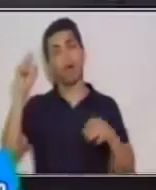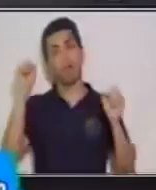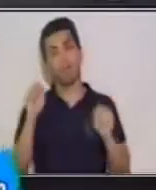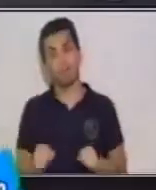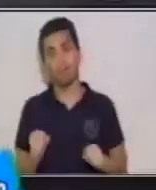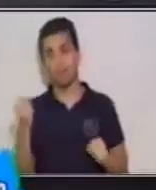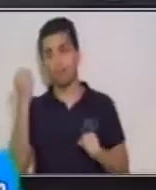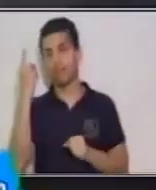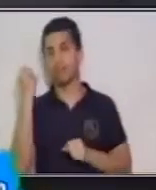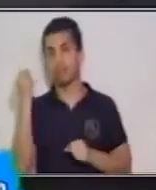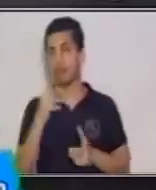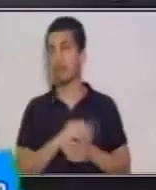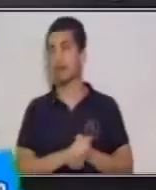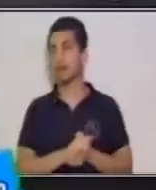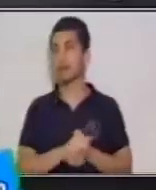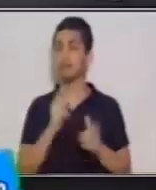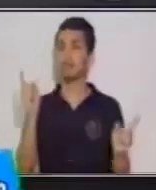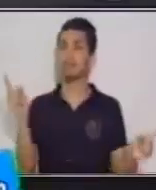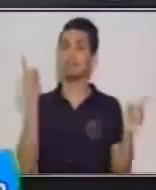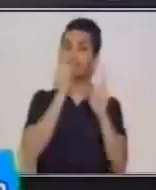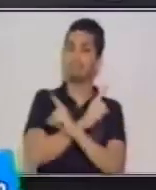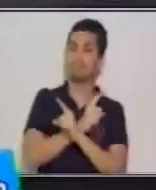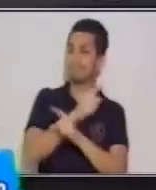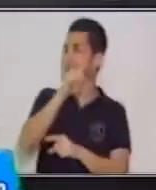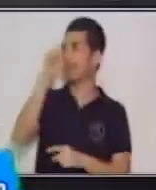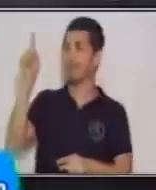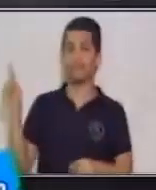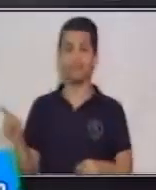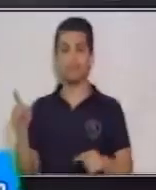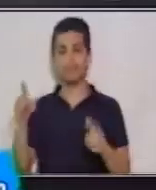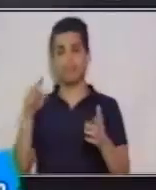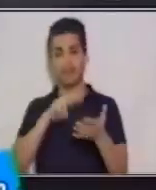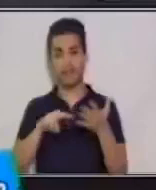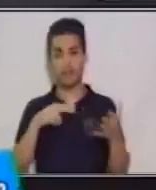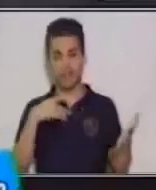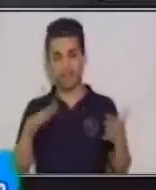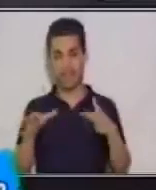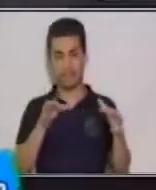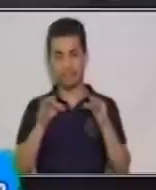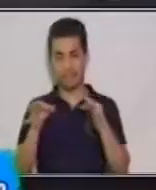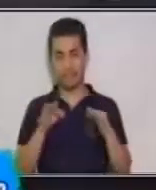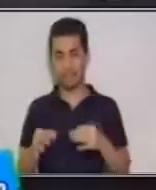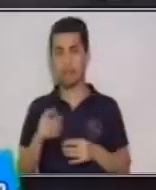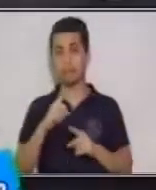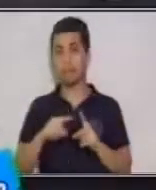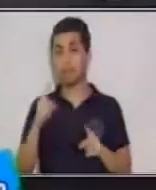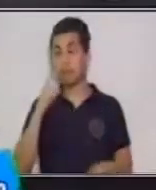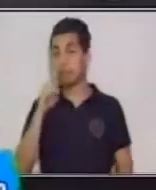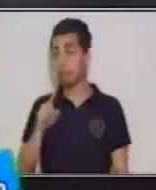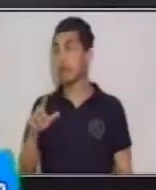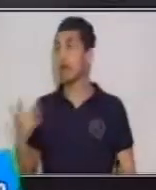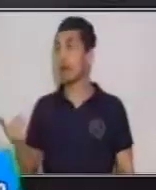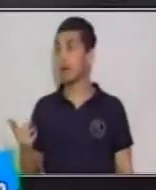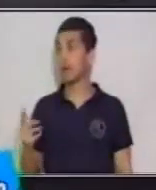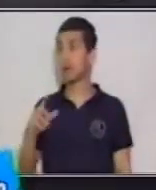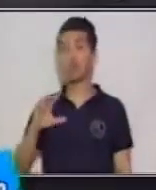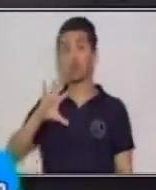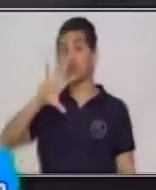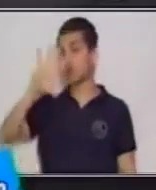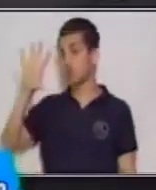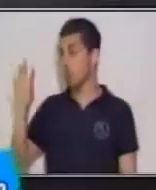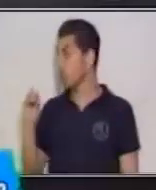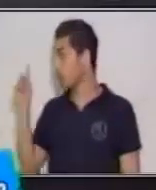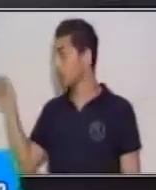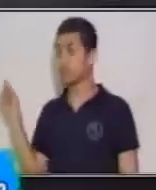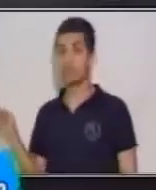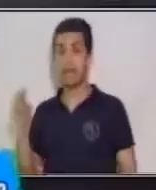entenderlo. Es lo contrario a estas otras lecturas. Pero si nos damos cuenta, todas estas lecturas